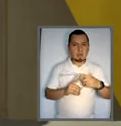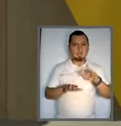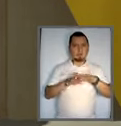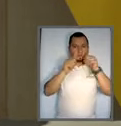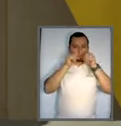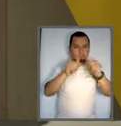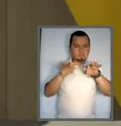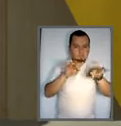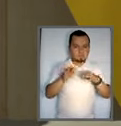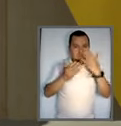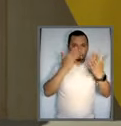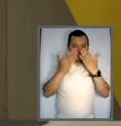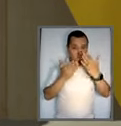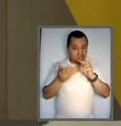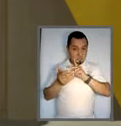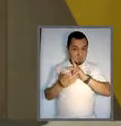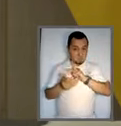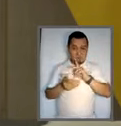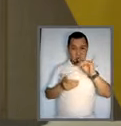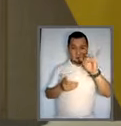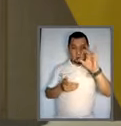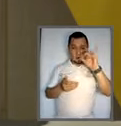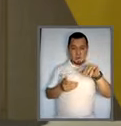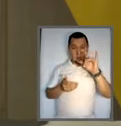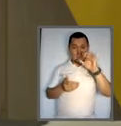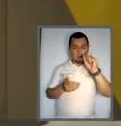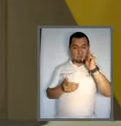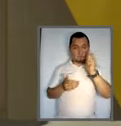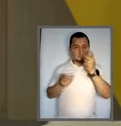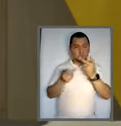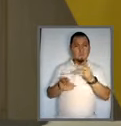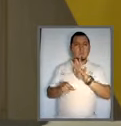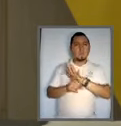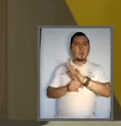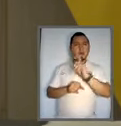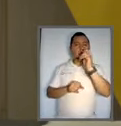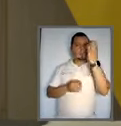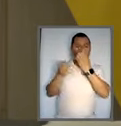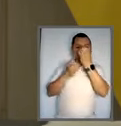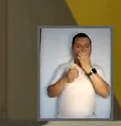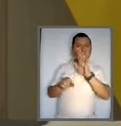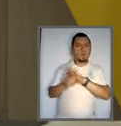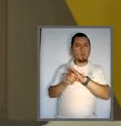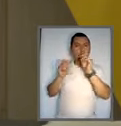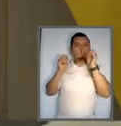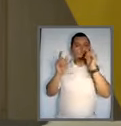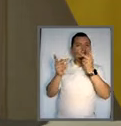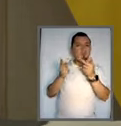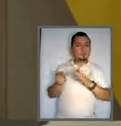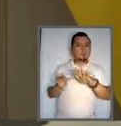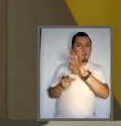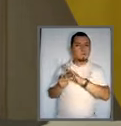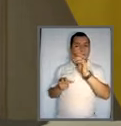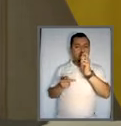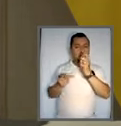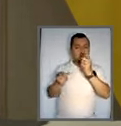más ocupados. Entonces yo ahí le pedí a Juan Carlos que nos precisara qué impresión hay en términos de evaluación de